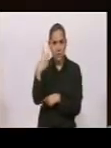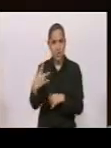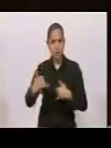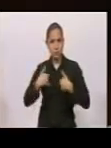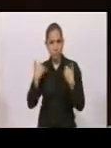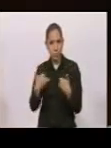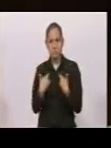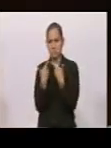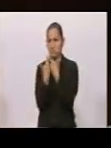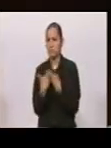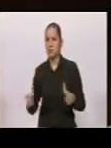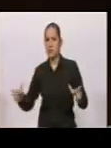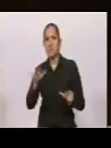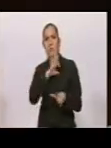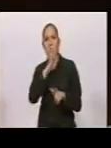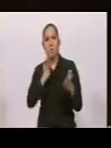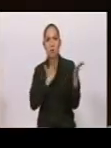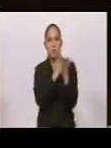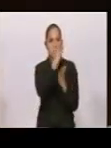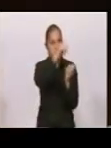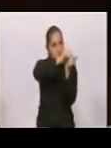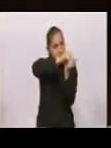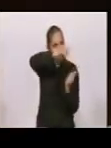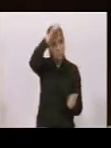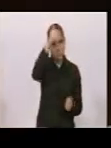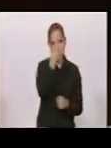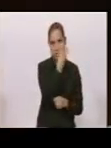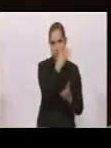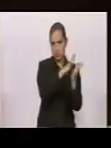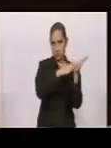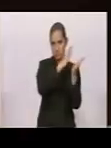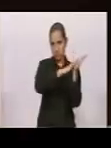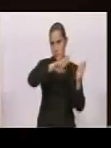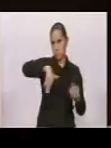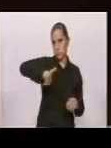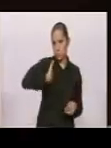el derecho a esta información.